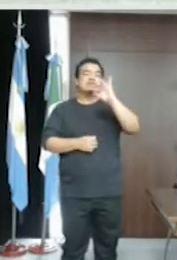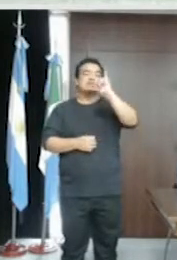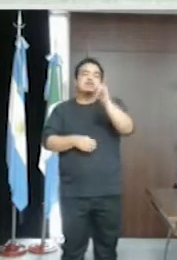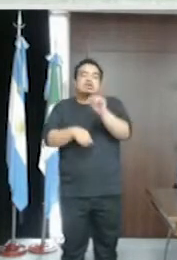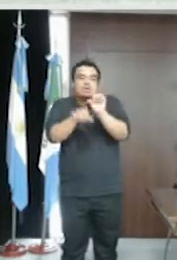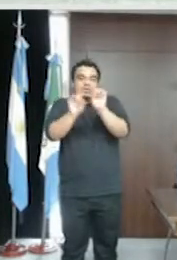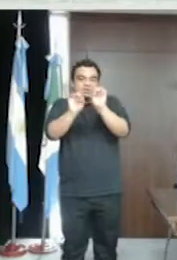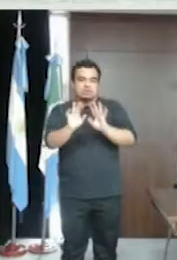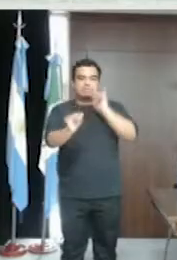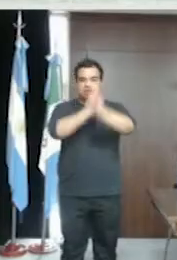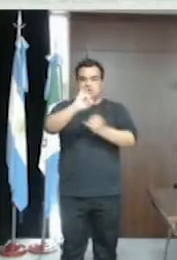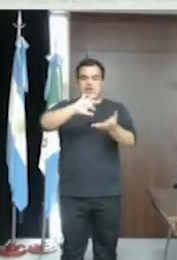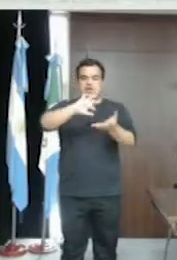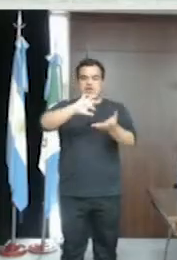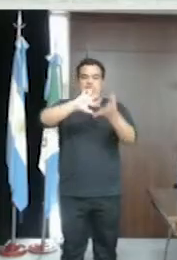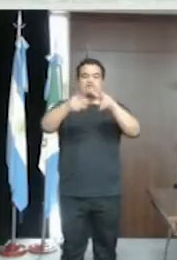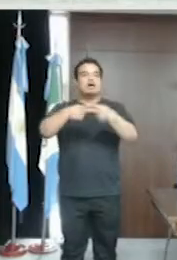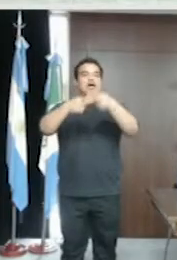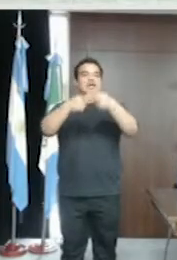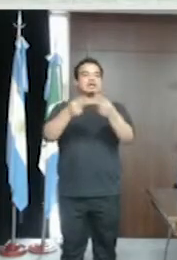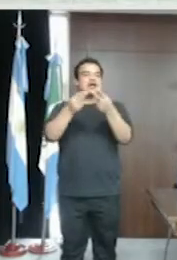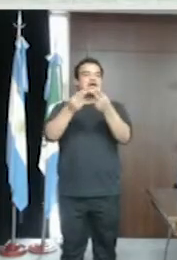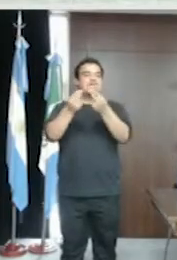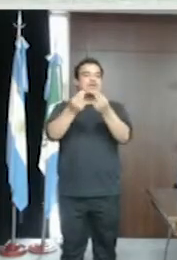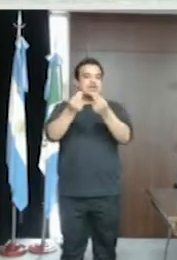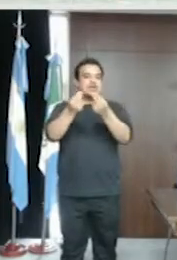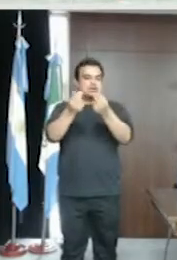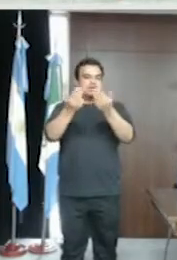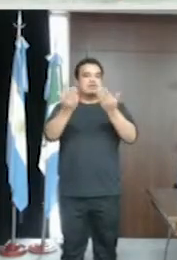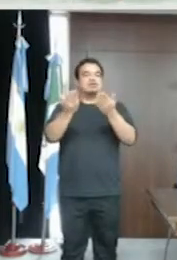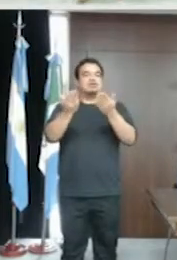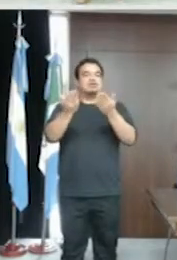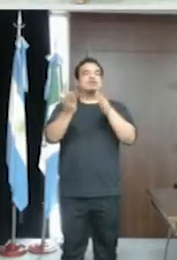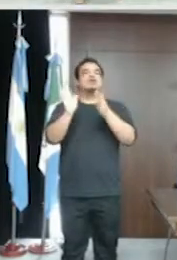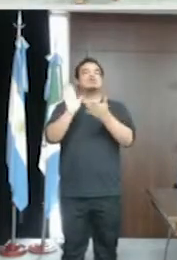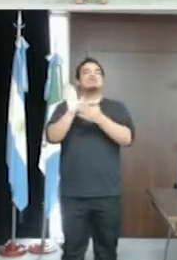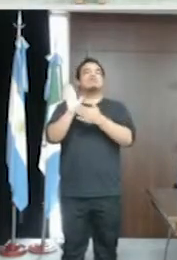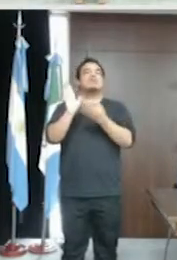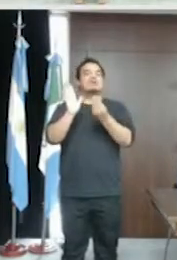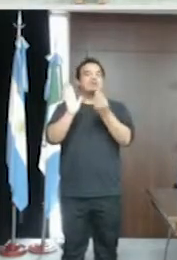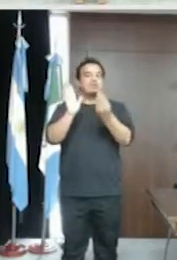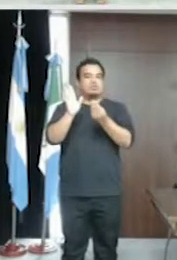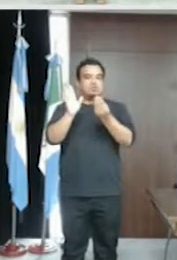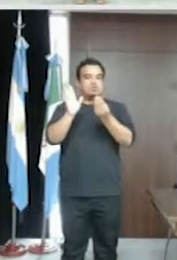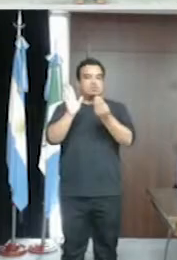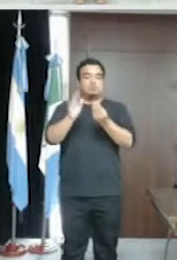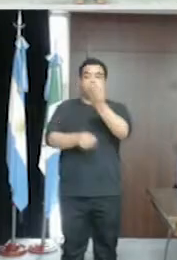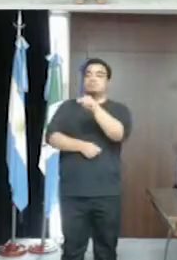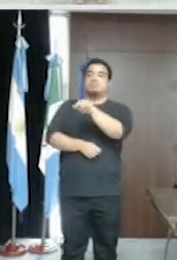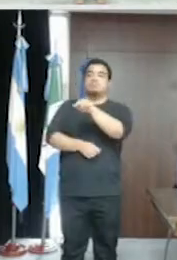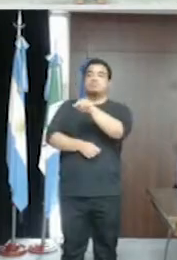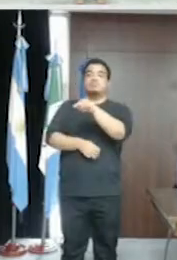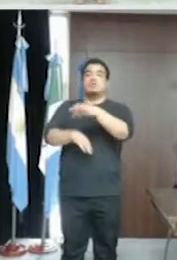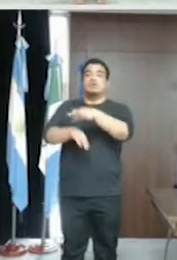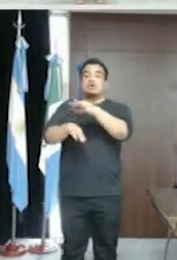esta técnica de validación. Aprendamos a validar a nuestro paciente, que yo le